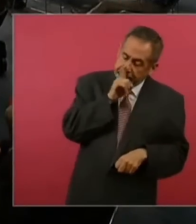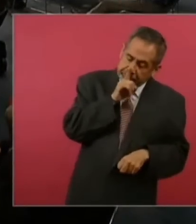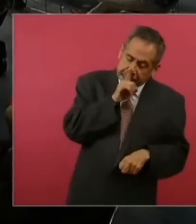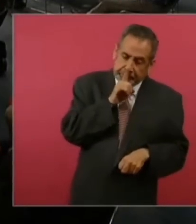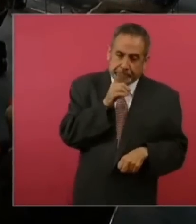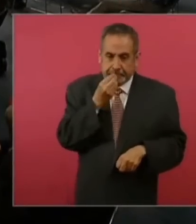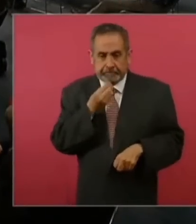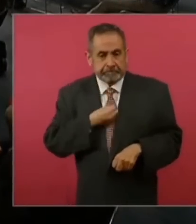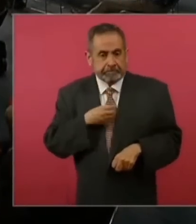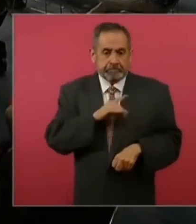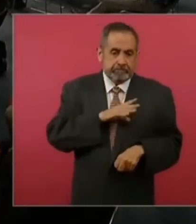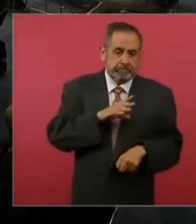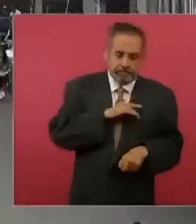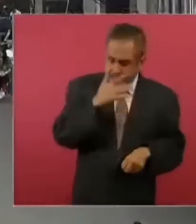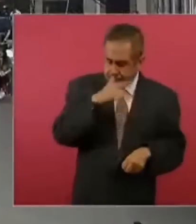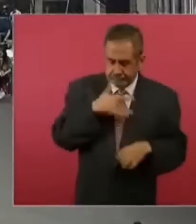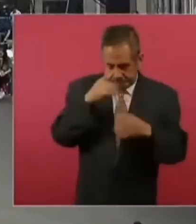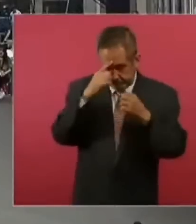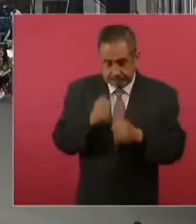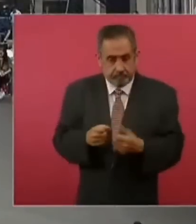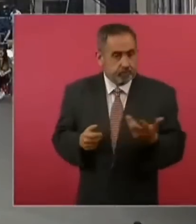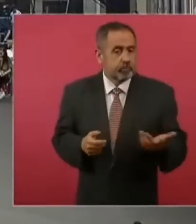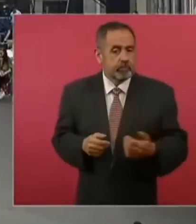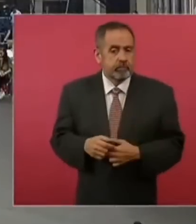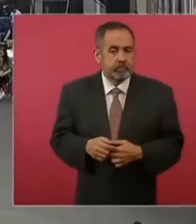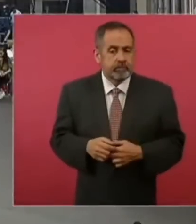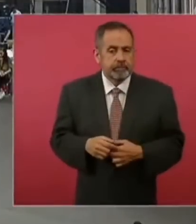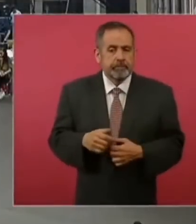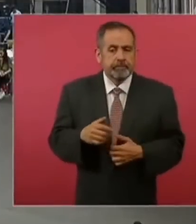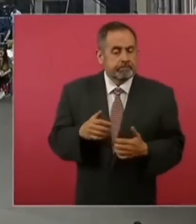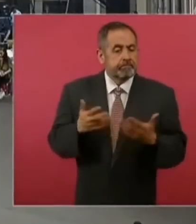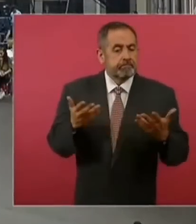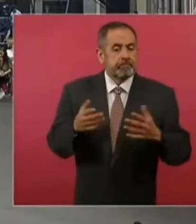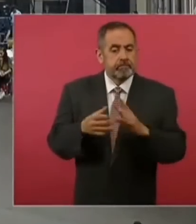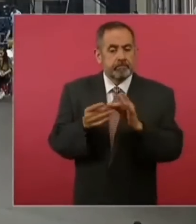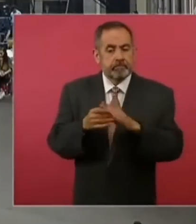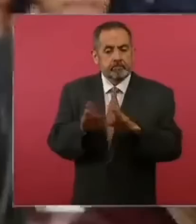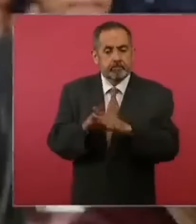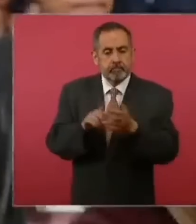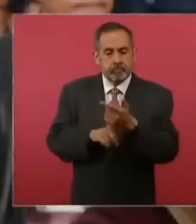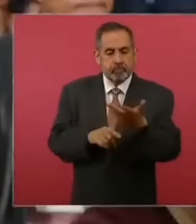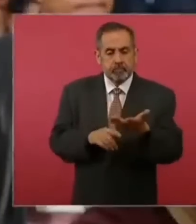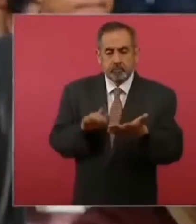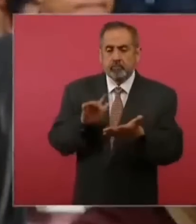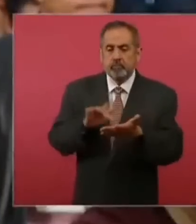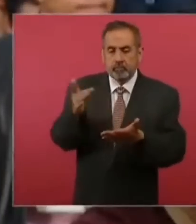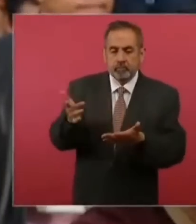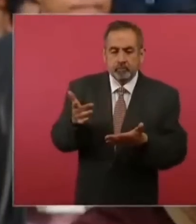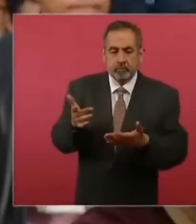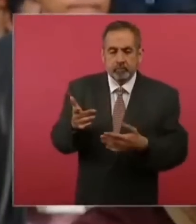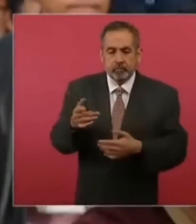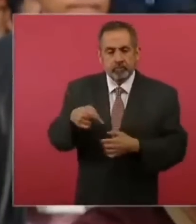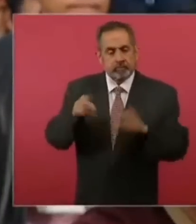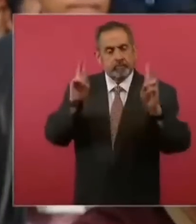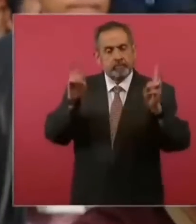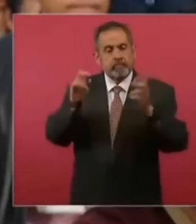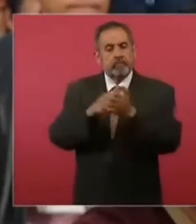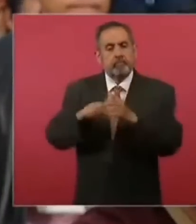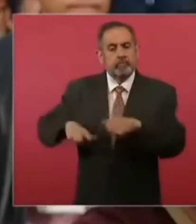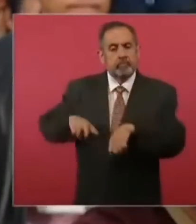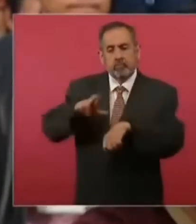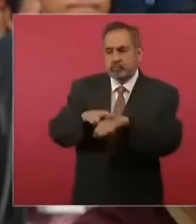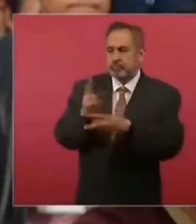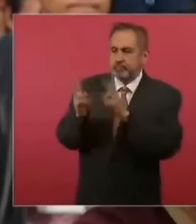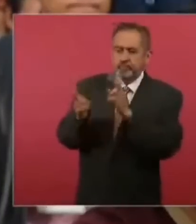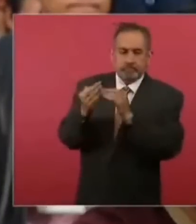callada. De eso tenemos plena seguridad. Y también, pues bueno, pues agradecer pues el tema con el